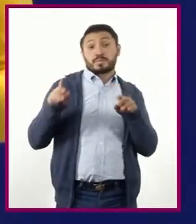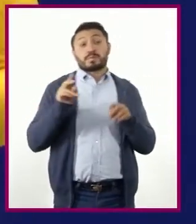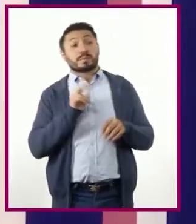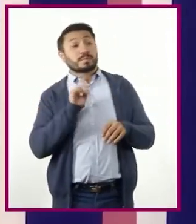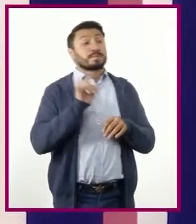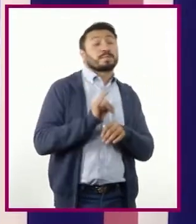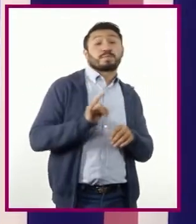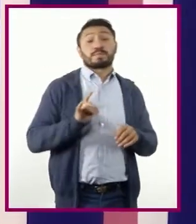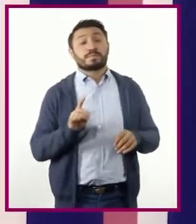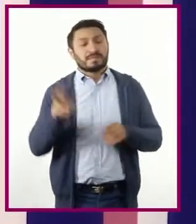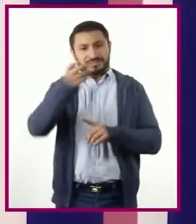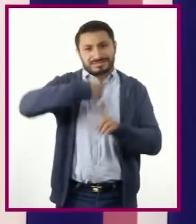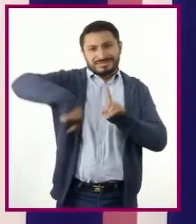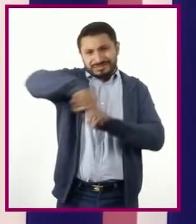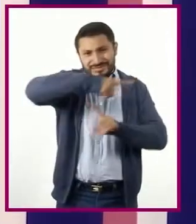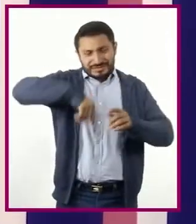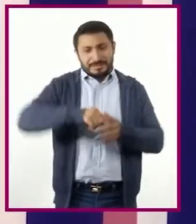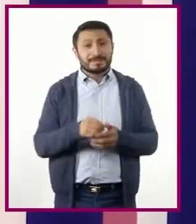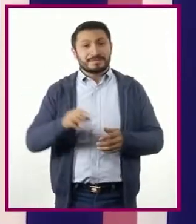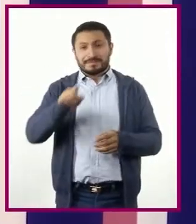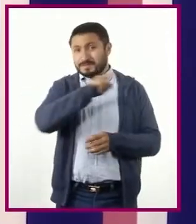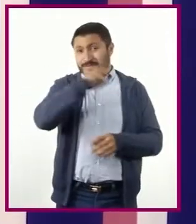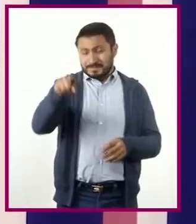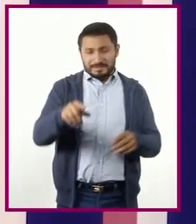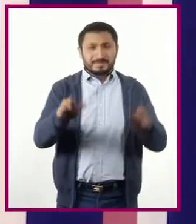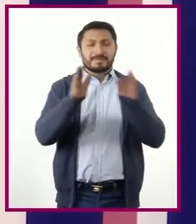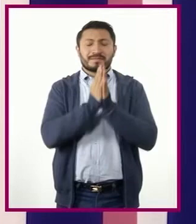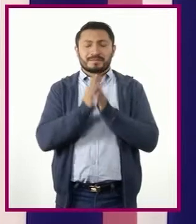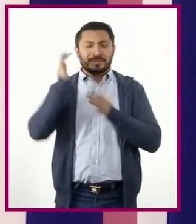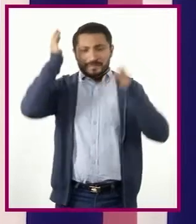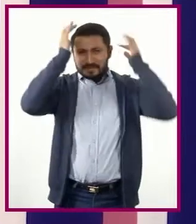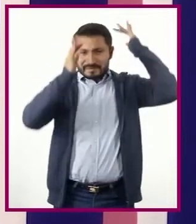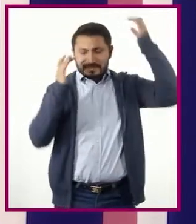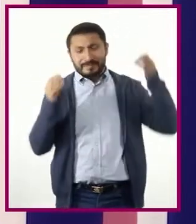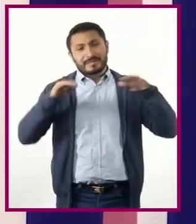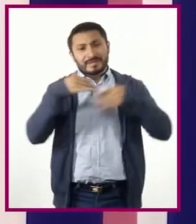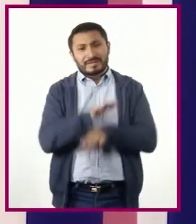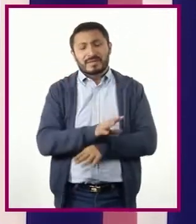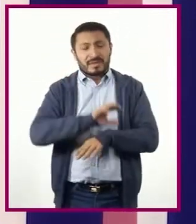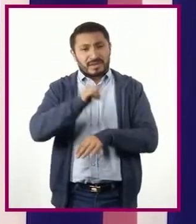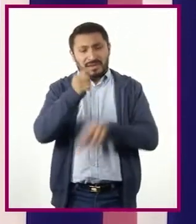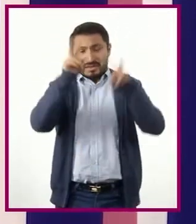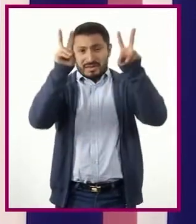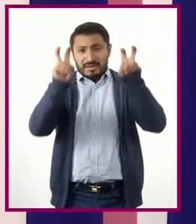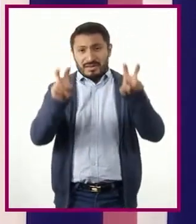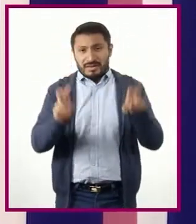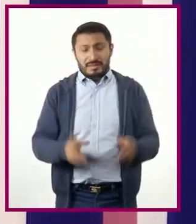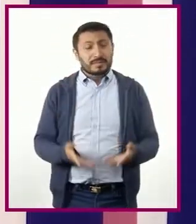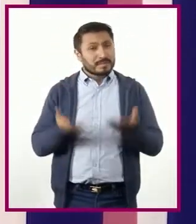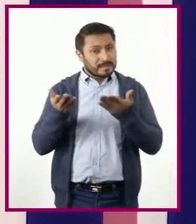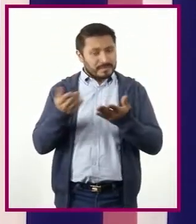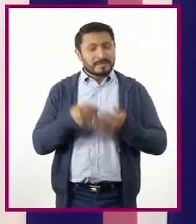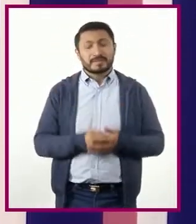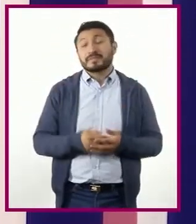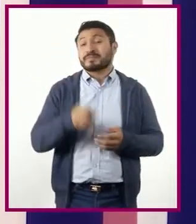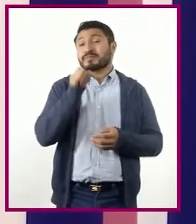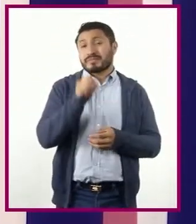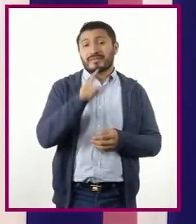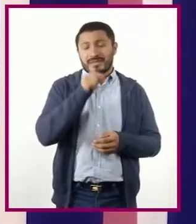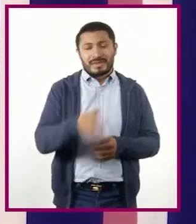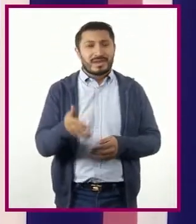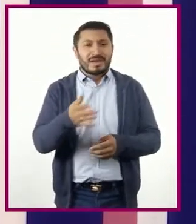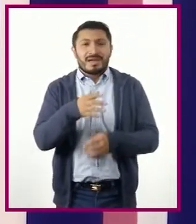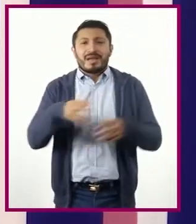alrededor. Quisiéramos que en casa ustedes reflexionen acerca de otros temas que aparecen en este fragmento. Además del honor